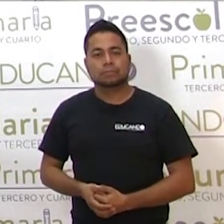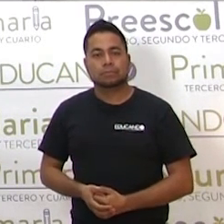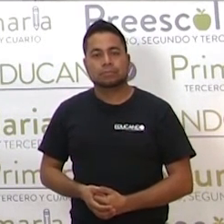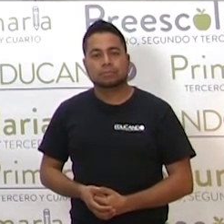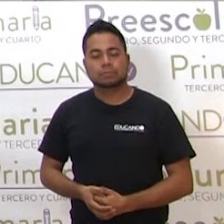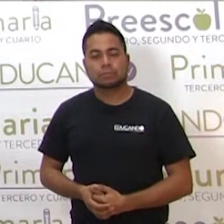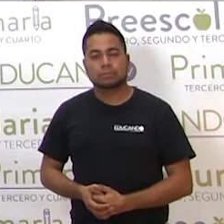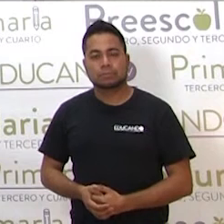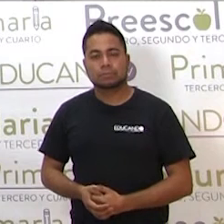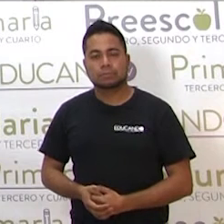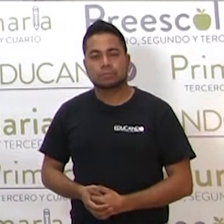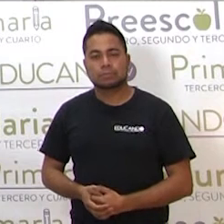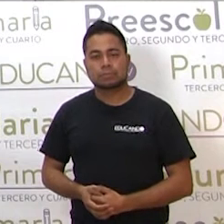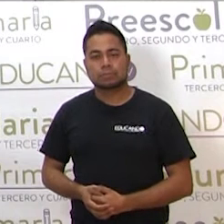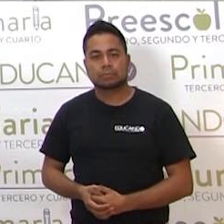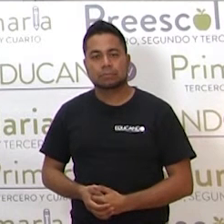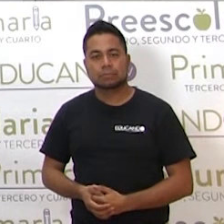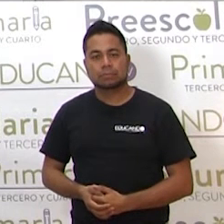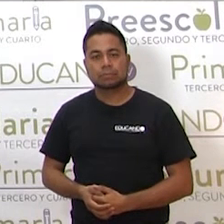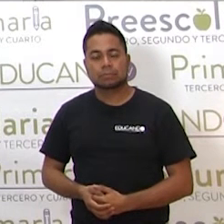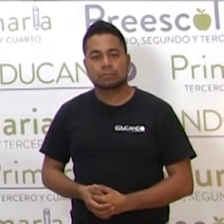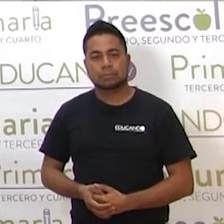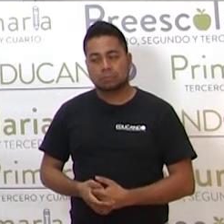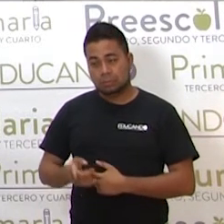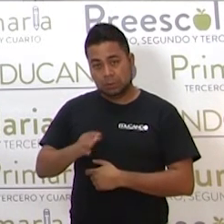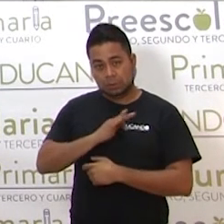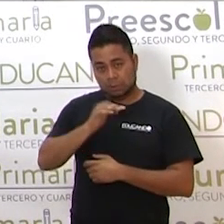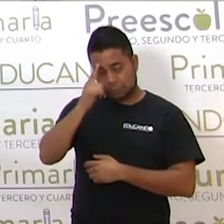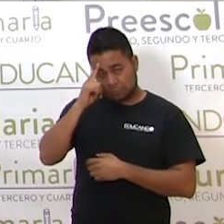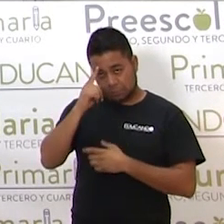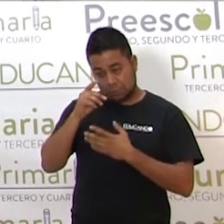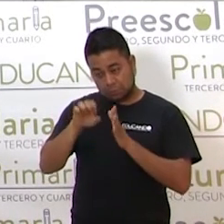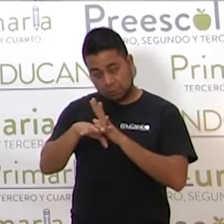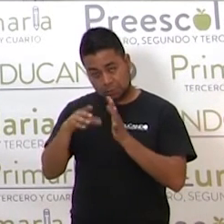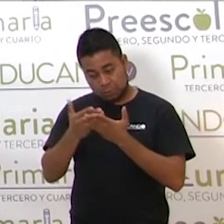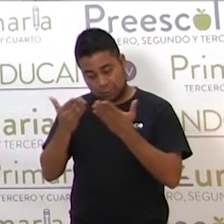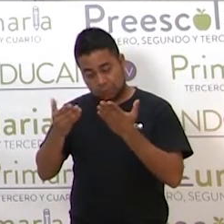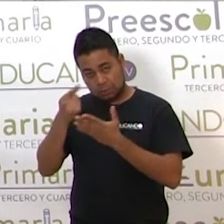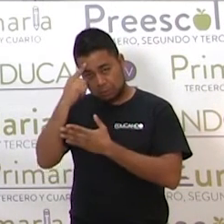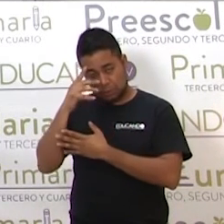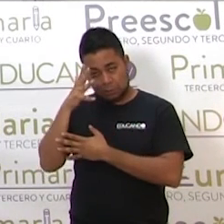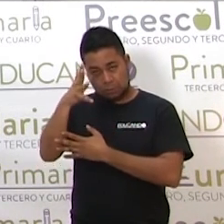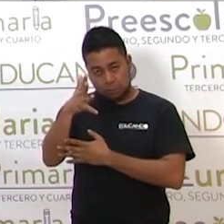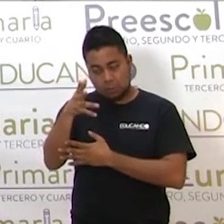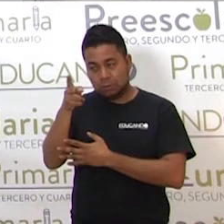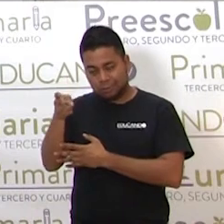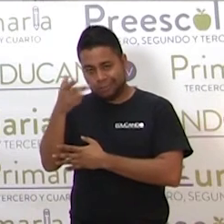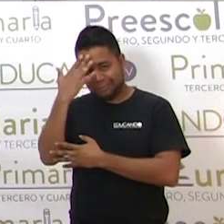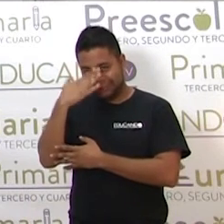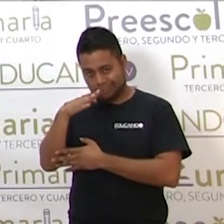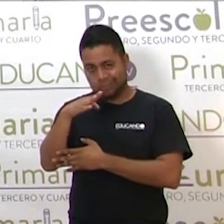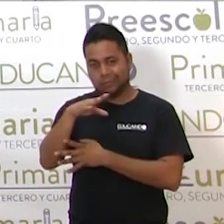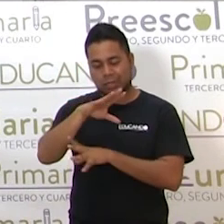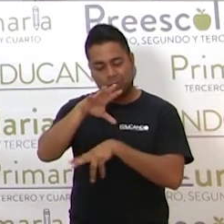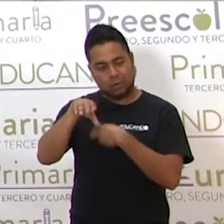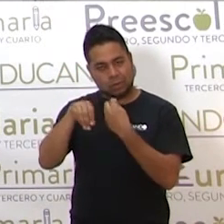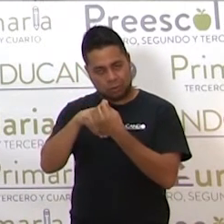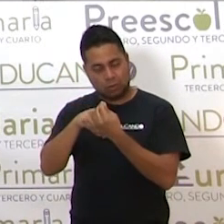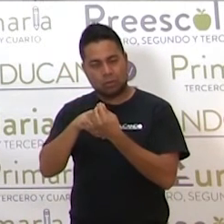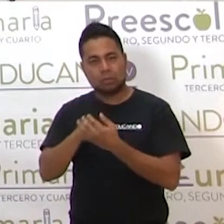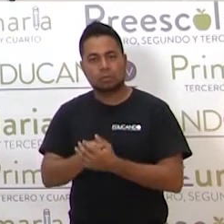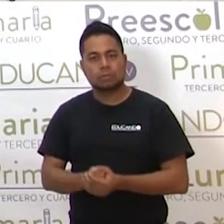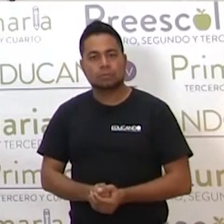ir del presente al futuro, Por eso es omnisciente, porque lo sabe todo y está en todas